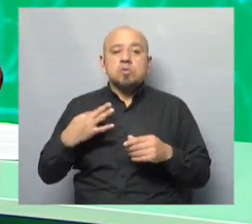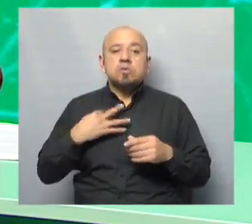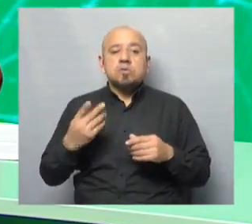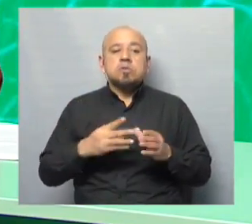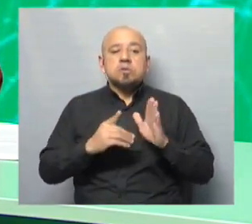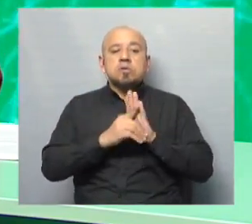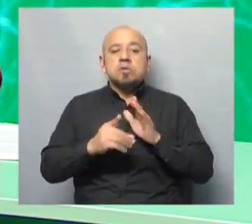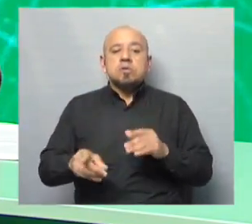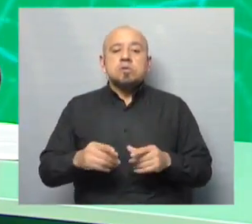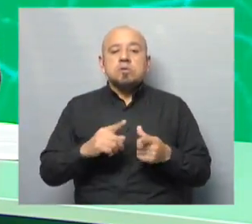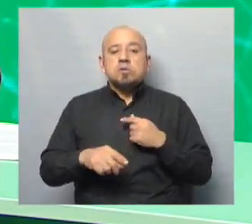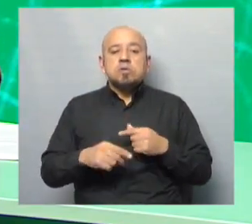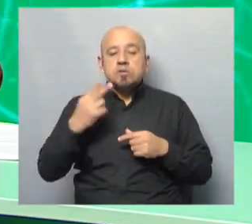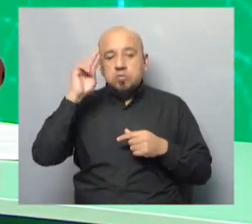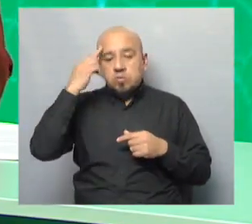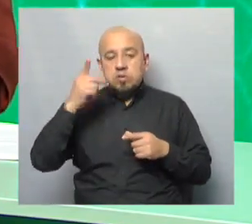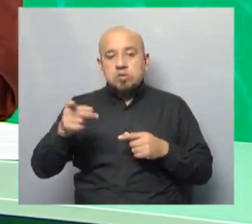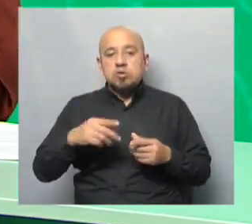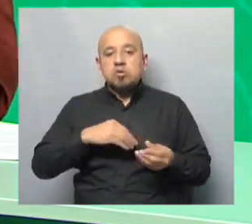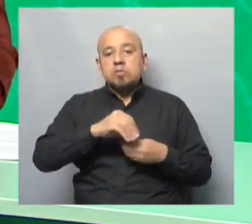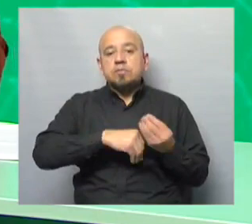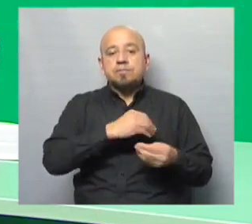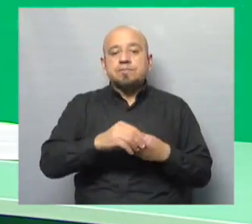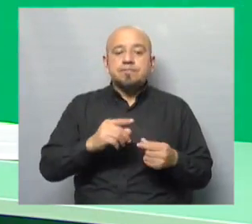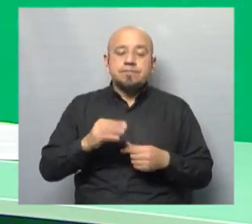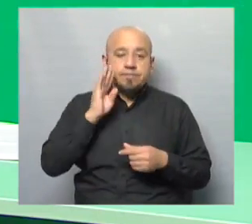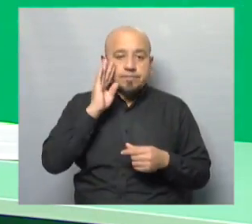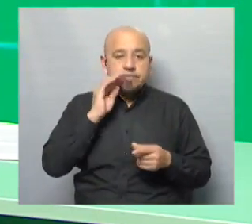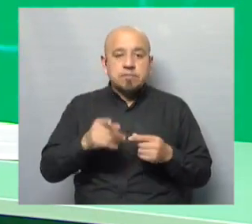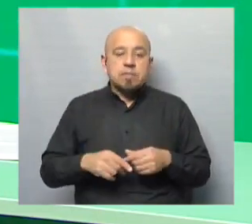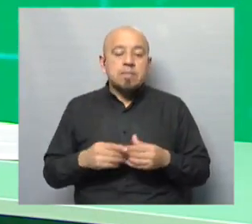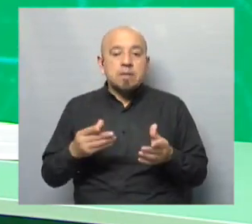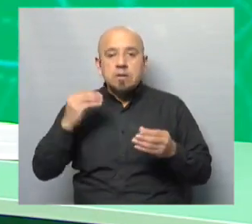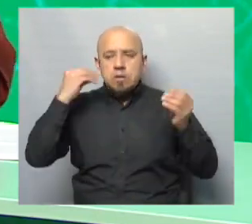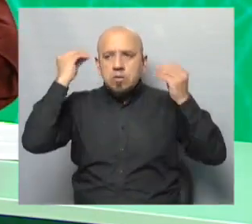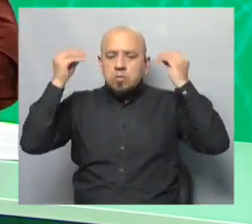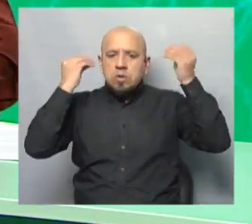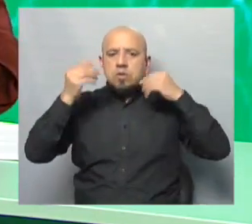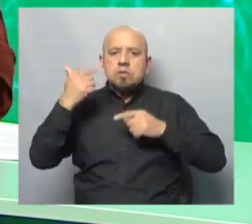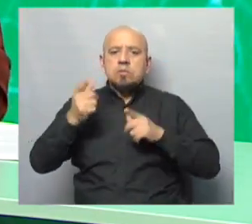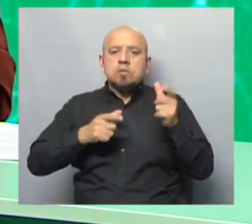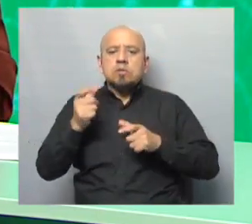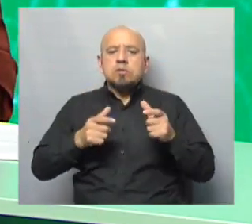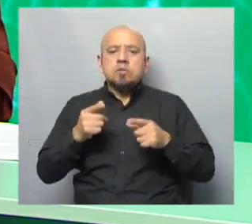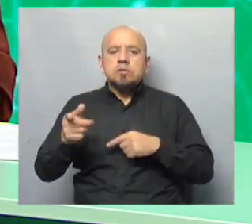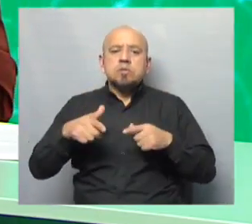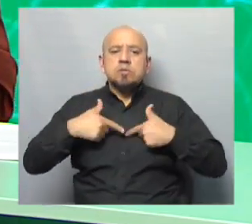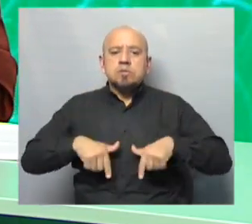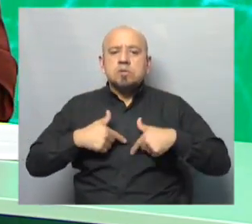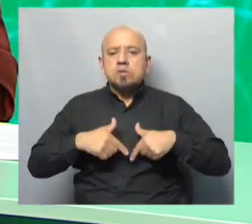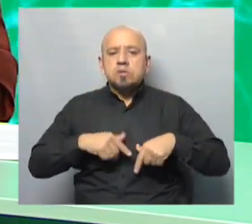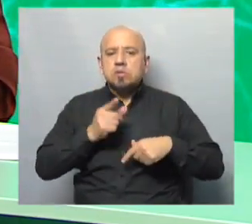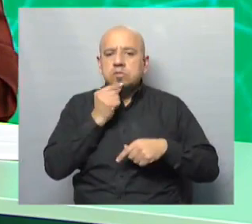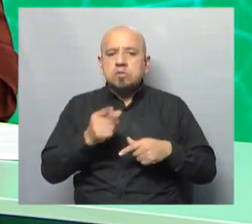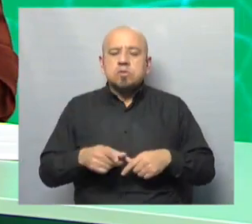madres y familiares de uruguayos detenidos-desaparecidos y vecinos expresaron su preocupación y personas que frecuentan el lugar dijeron que el ministerio del